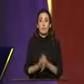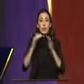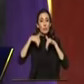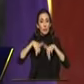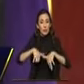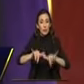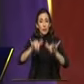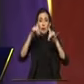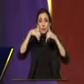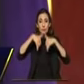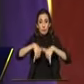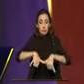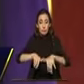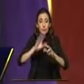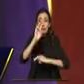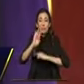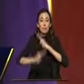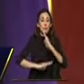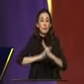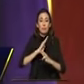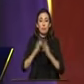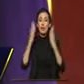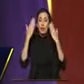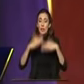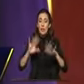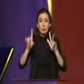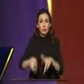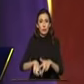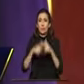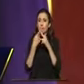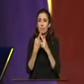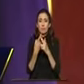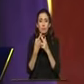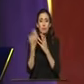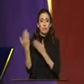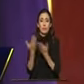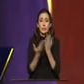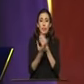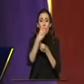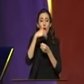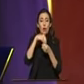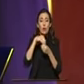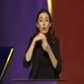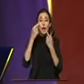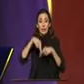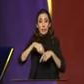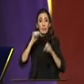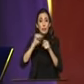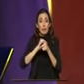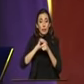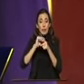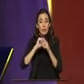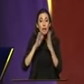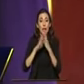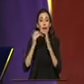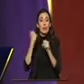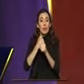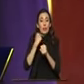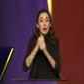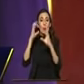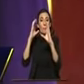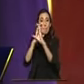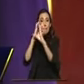siguiendo la tendencia mundial, ya hemos comenzado a introducir buses y vehículos eléctricos,